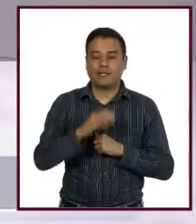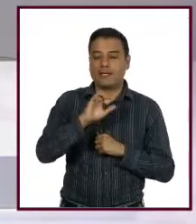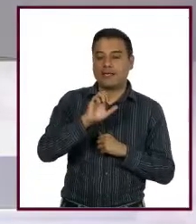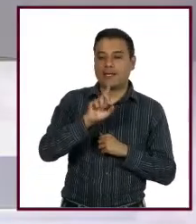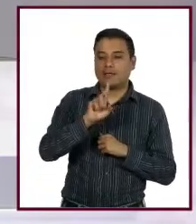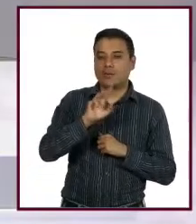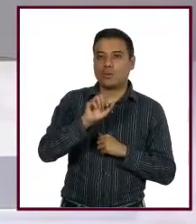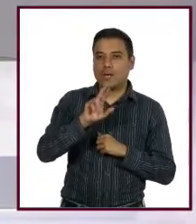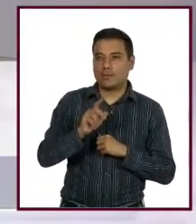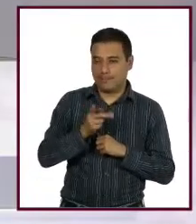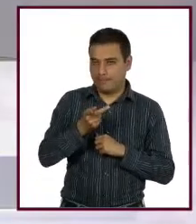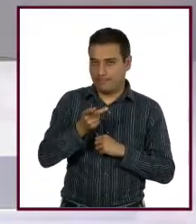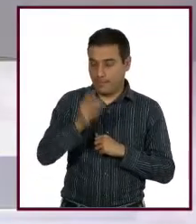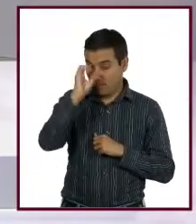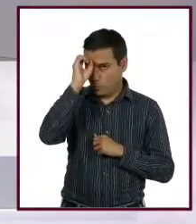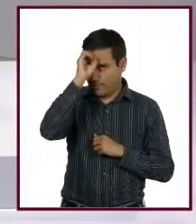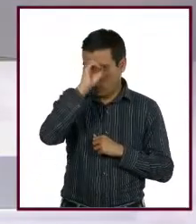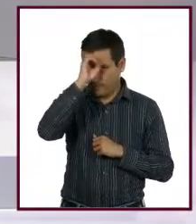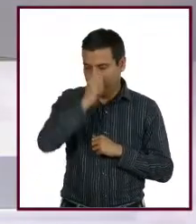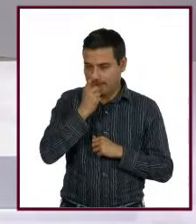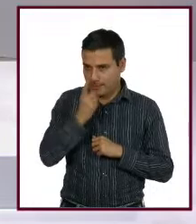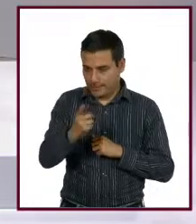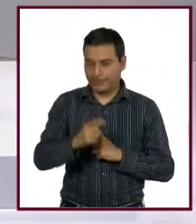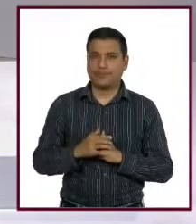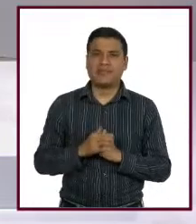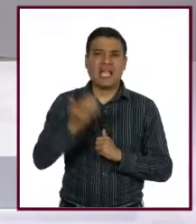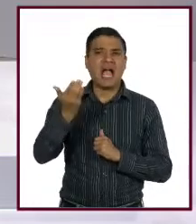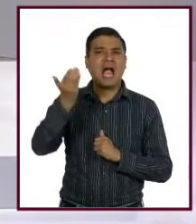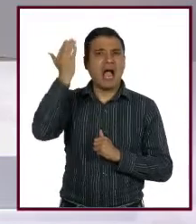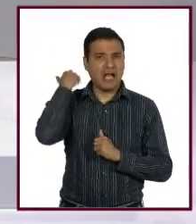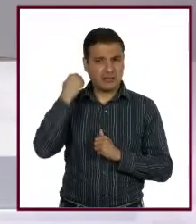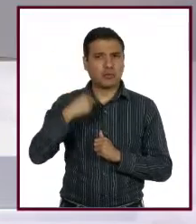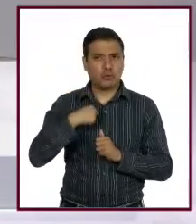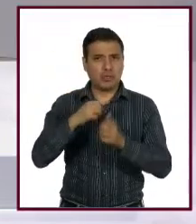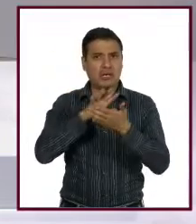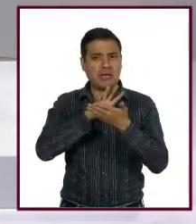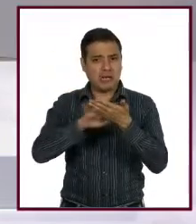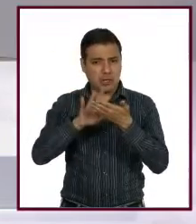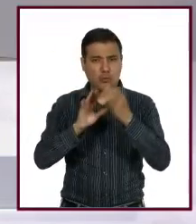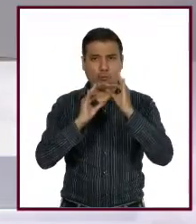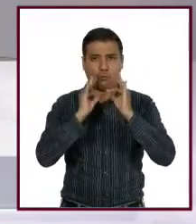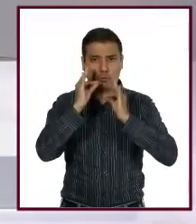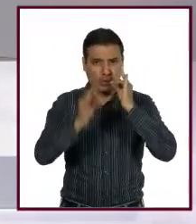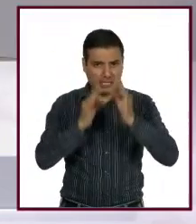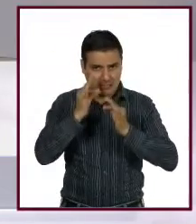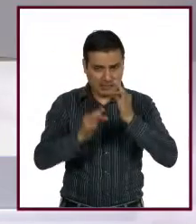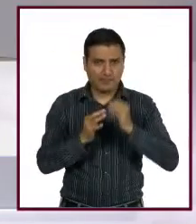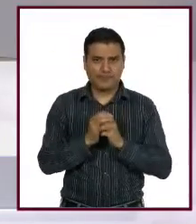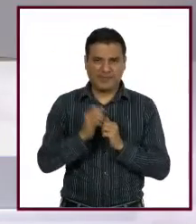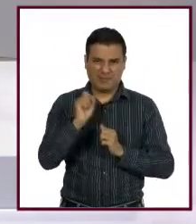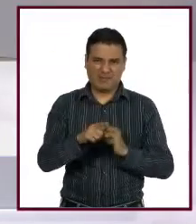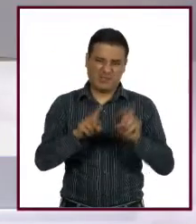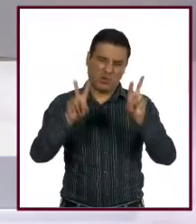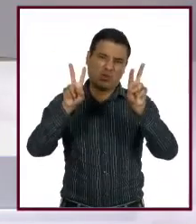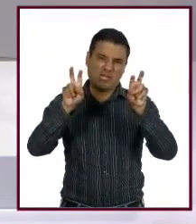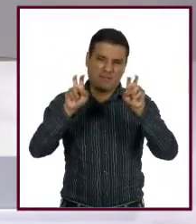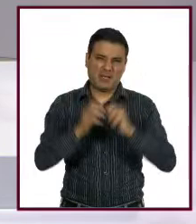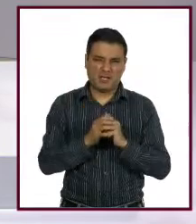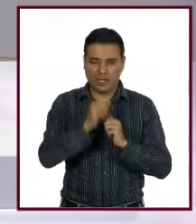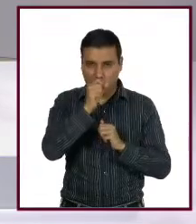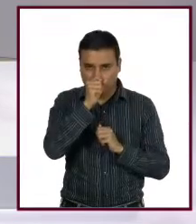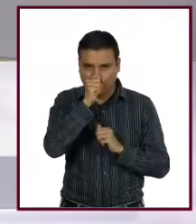pregunta, comenta primero que hace un tiempo leyó una nota que mencionaba el uso de sustancias inhalables para alterar